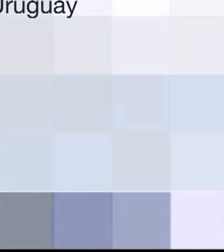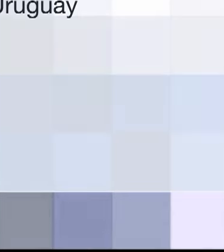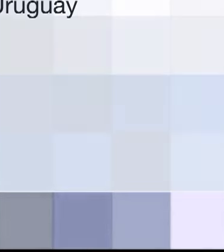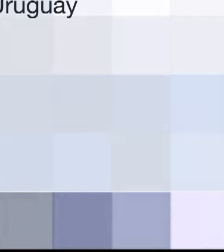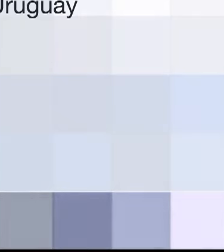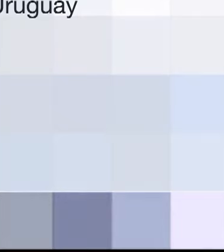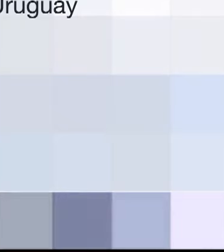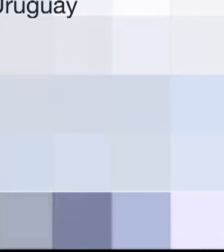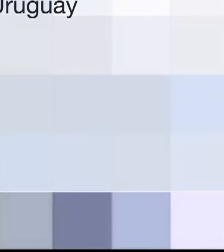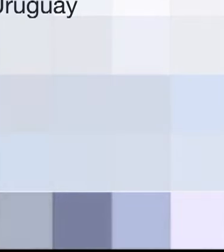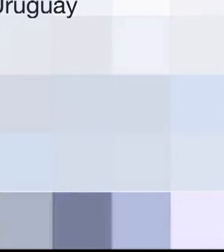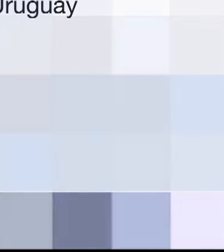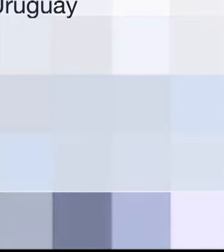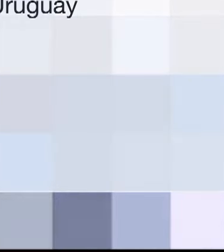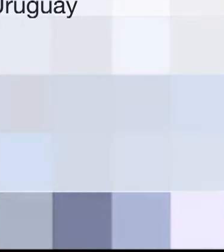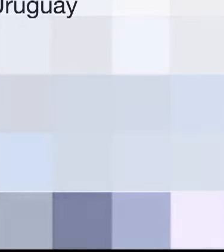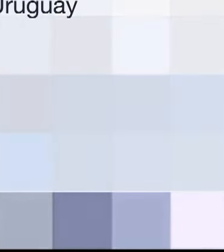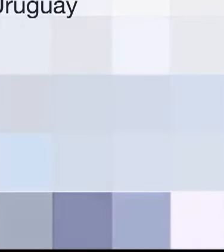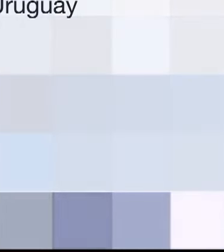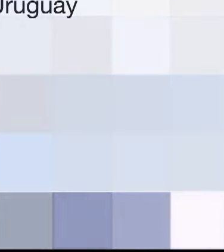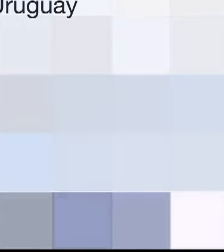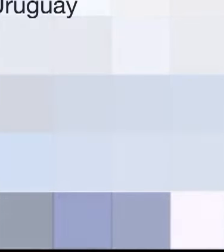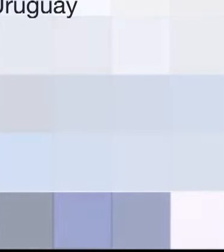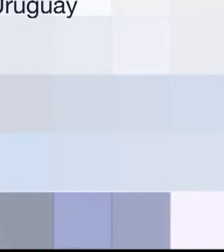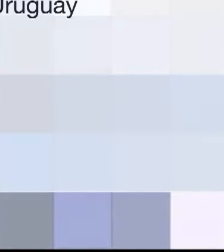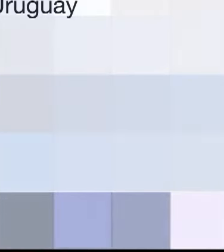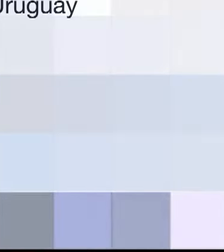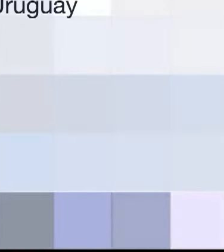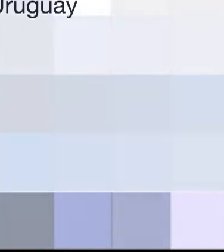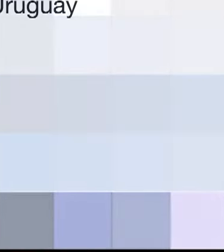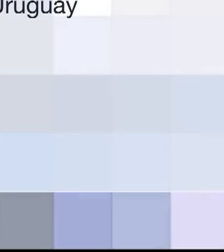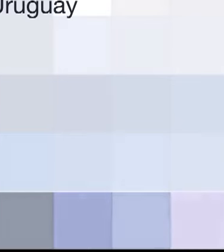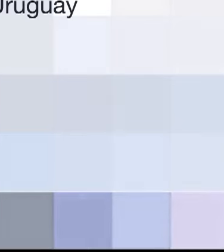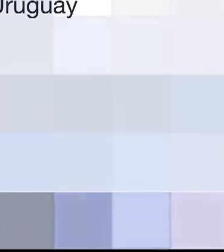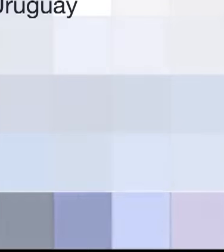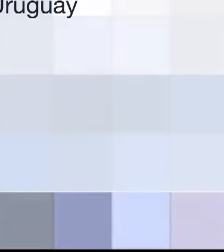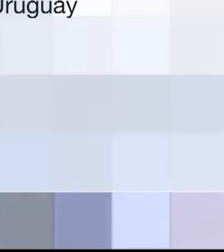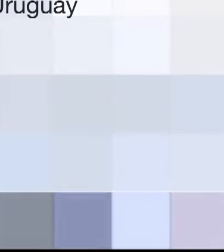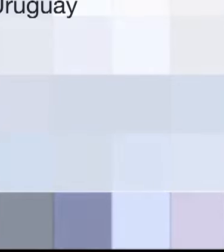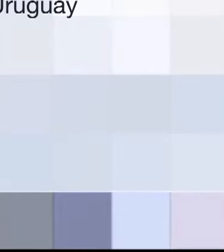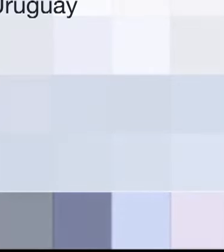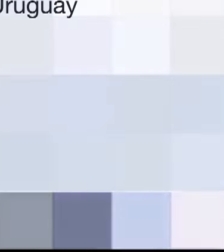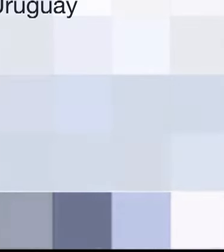memoria de las víctimas del holocausto mensaje del presidente de la república tabare